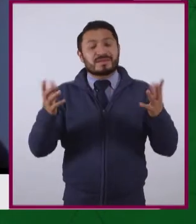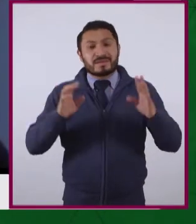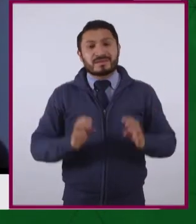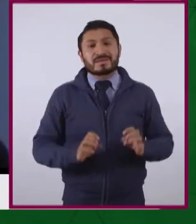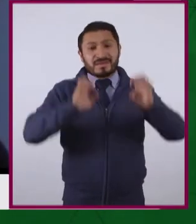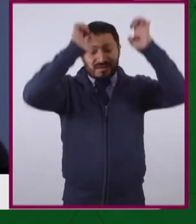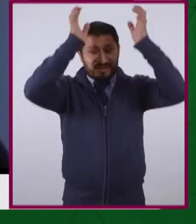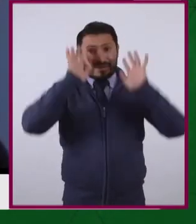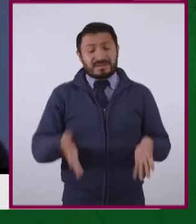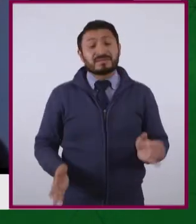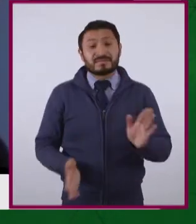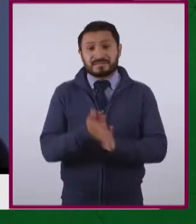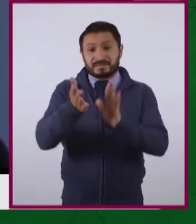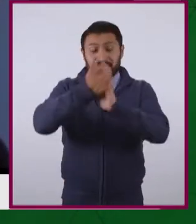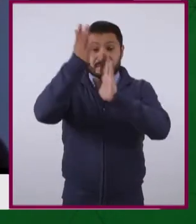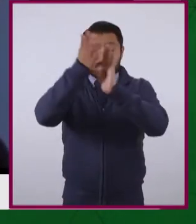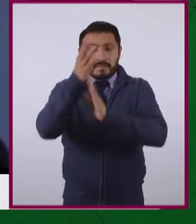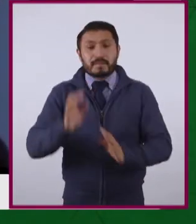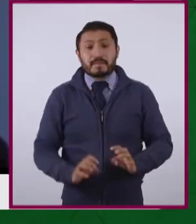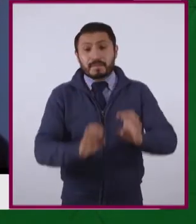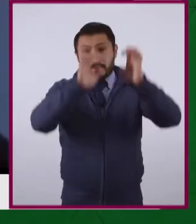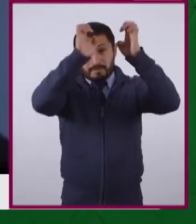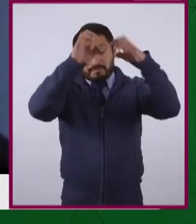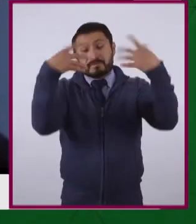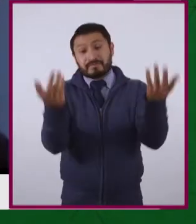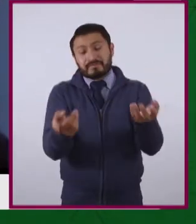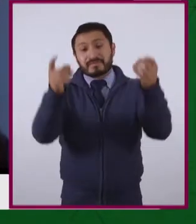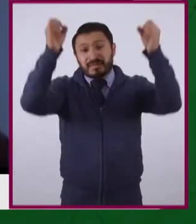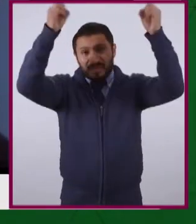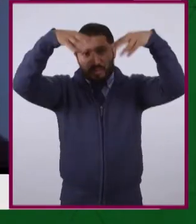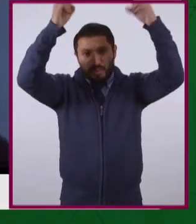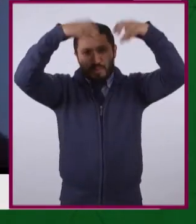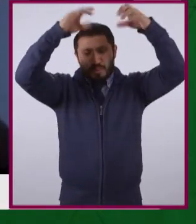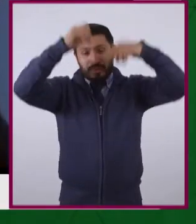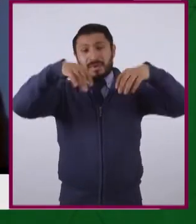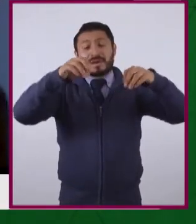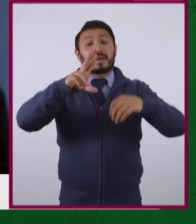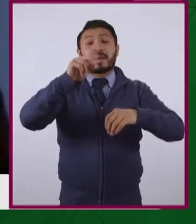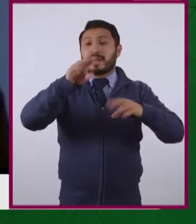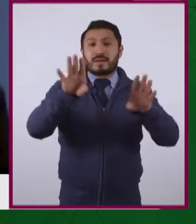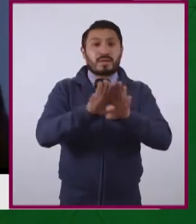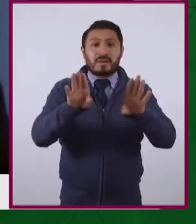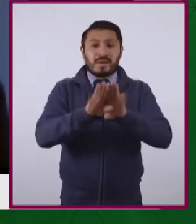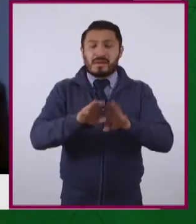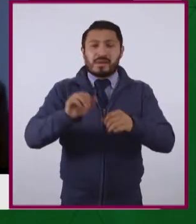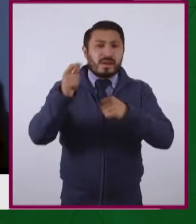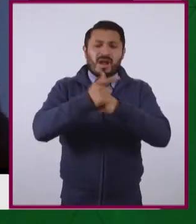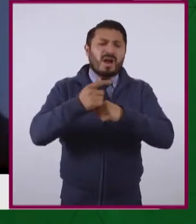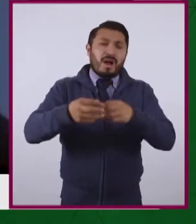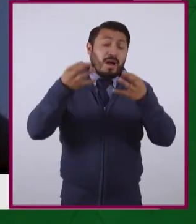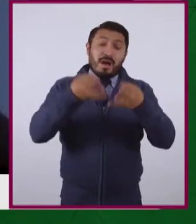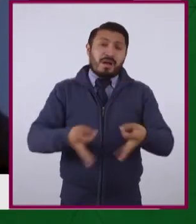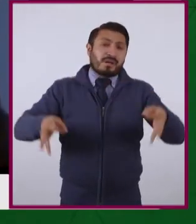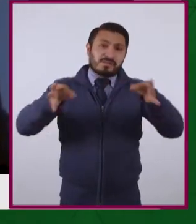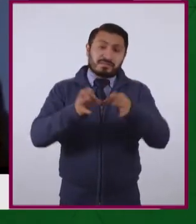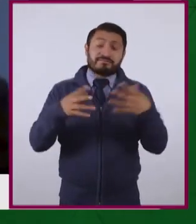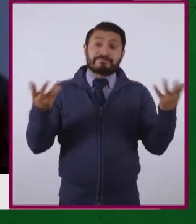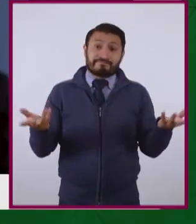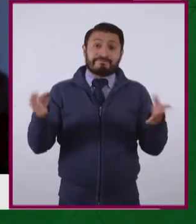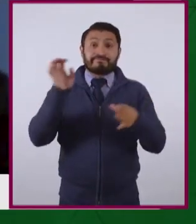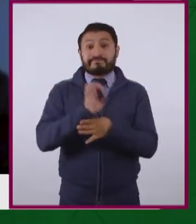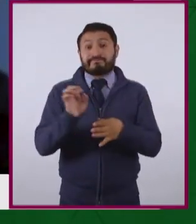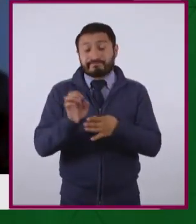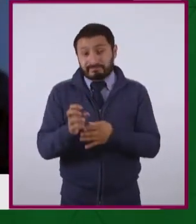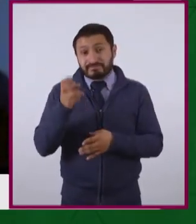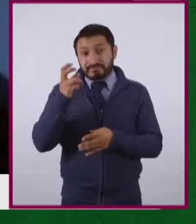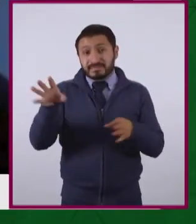edificios que ya están construidos, el agua de lluvia no la consideraron algo útil, entonces